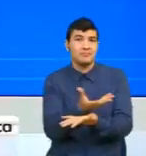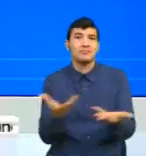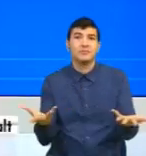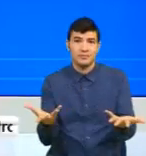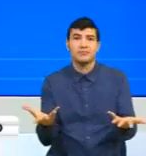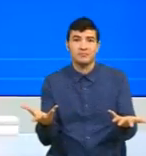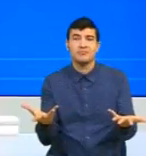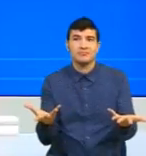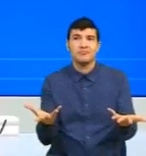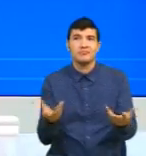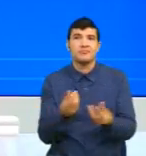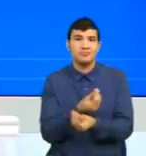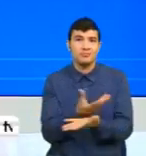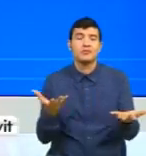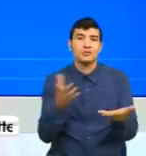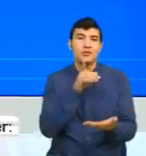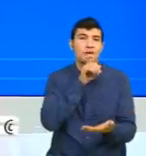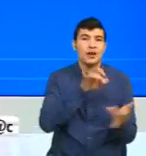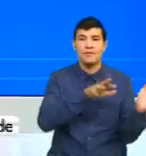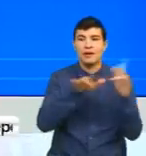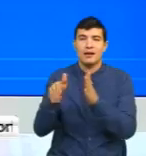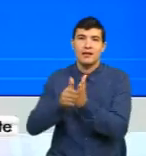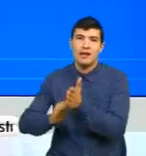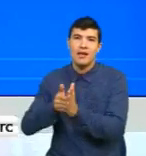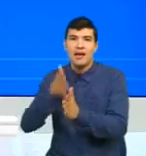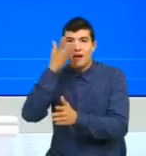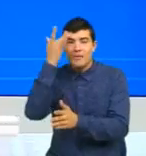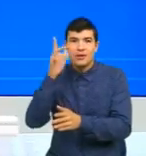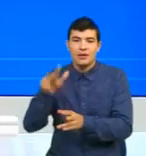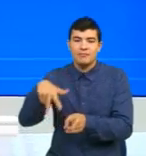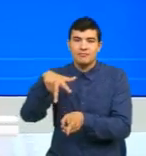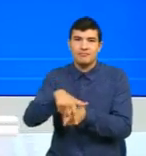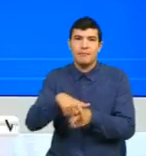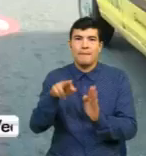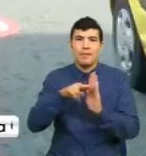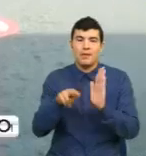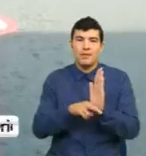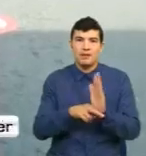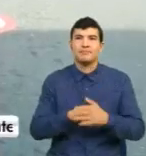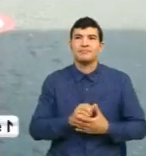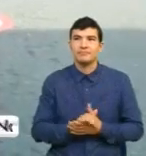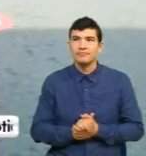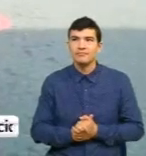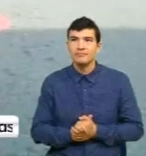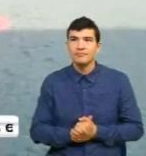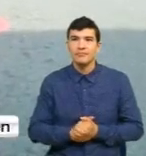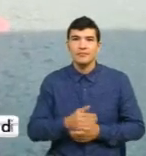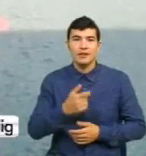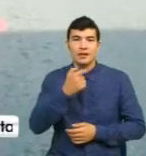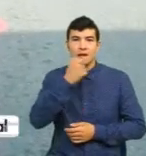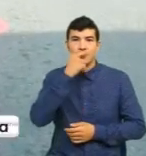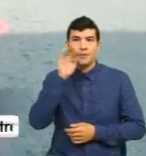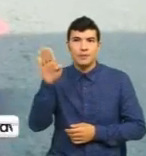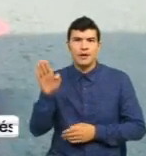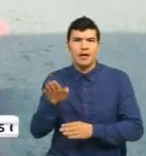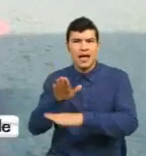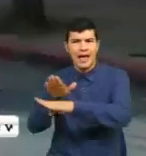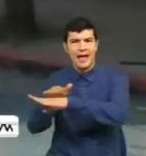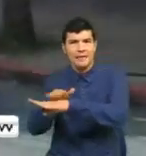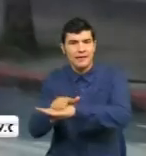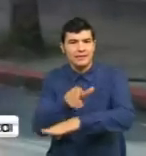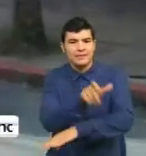han llegado recientemente de Bucaramanga por la restricción del doble pico y placa. Las autoridades locales pretenden